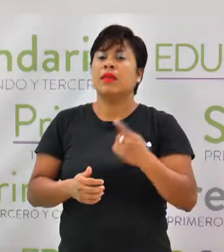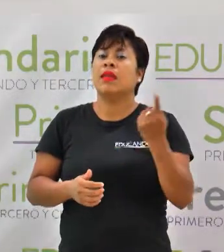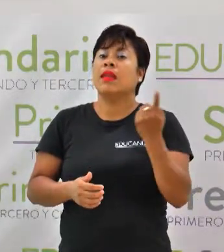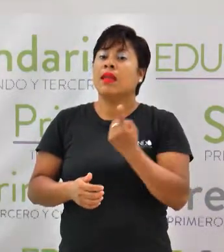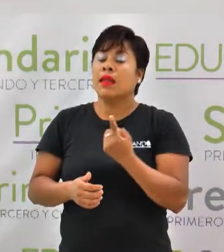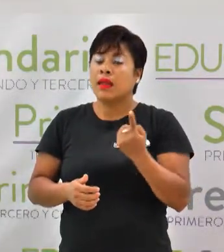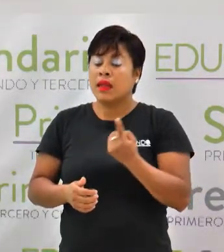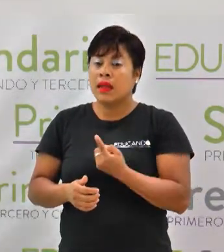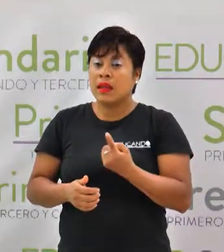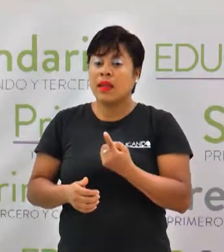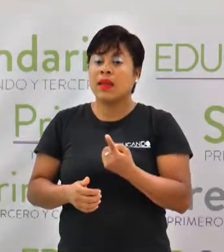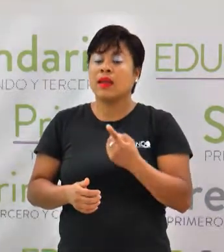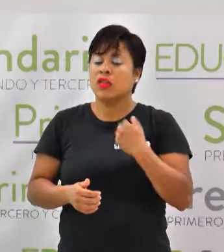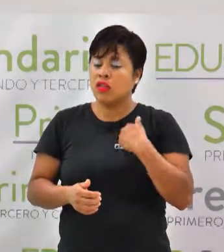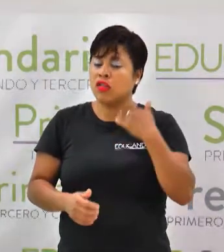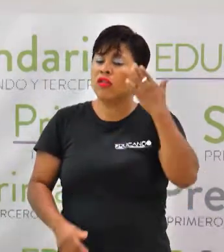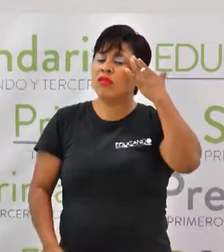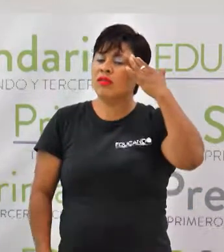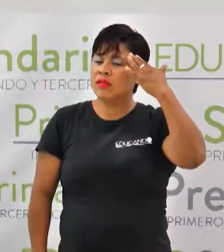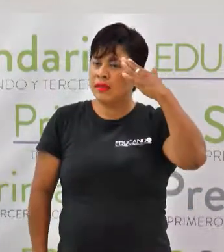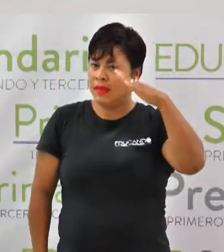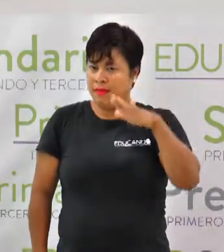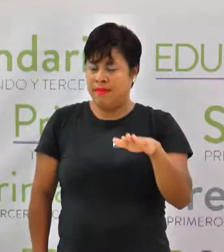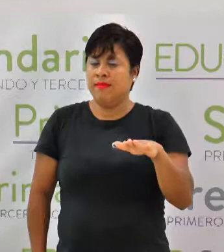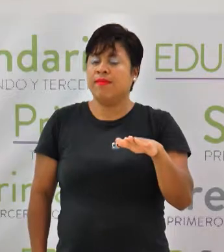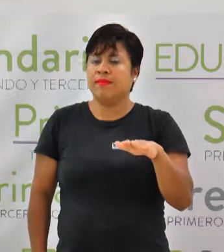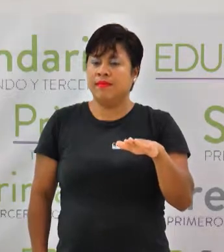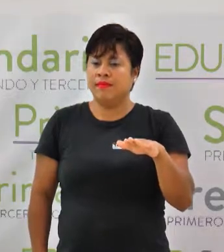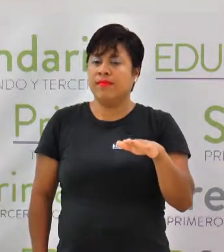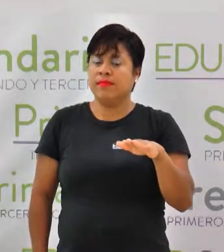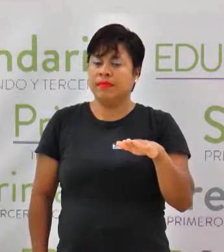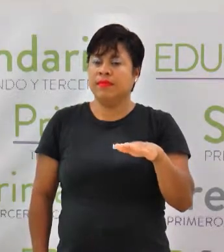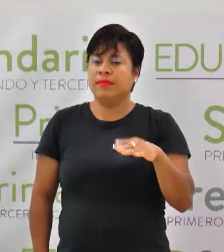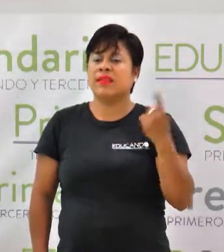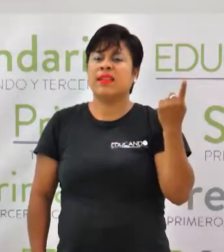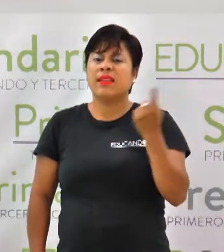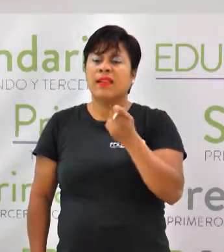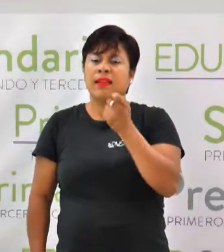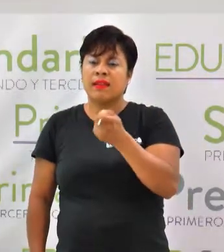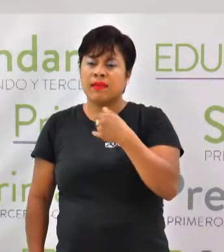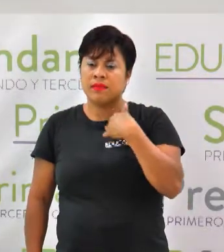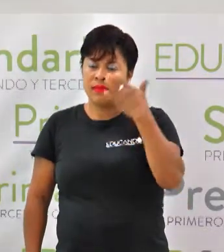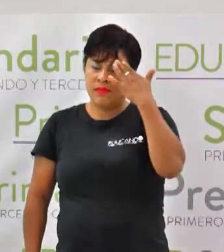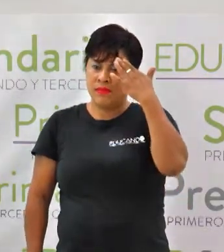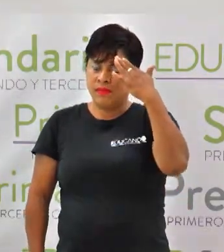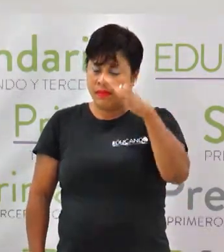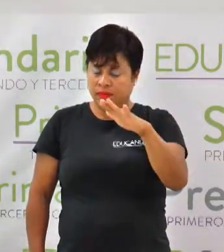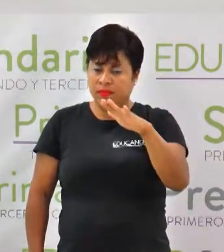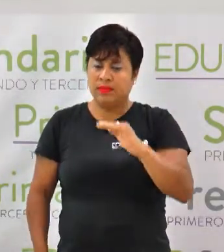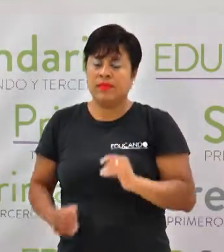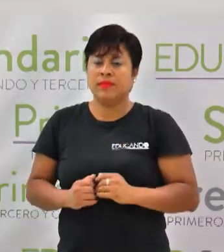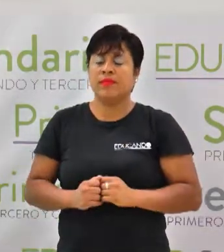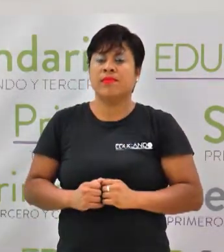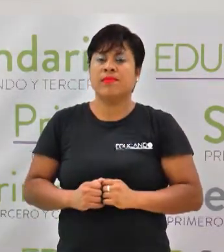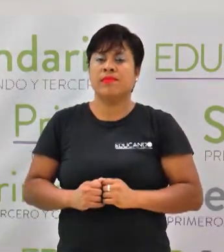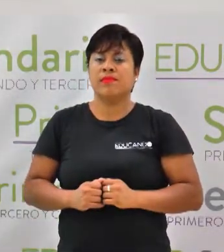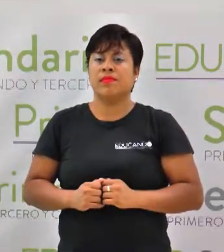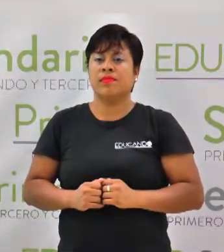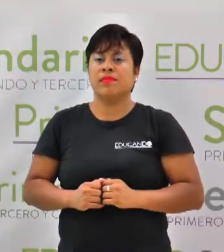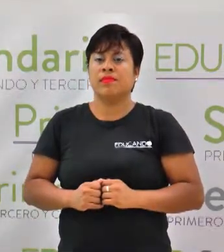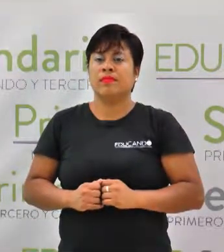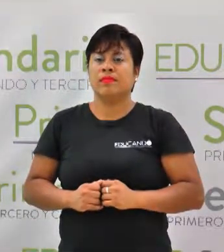¿qué sé? Lo que yo sé, voy a escribirlo con verde mejor, ¿sí? Bien, lo que yo